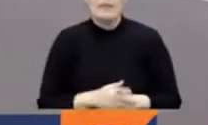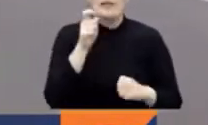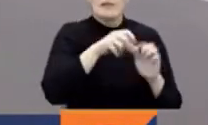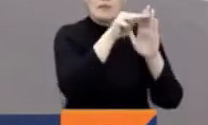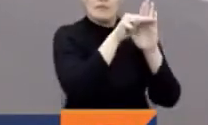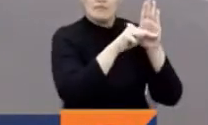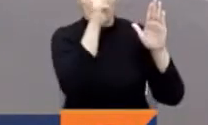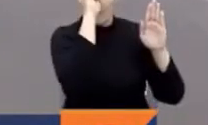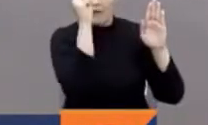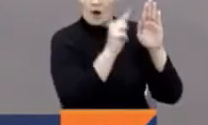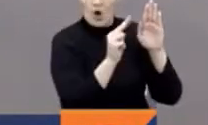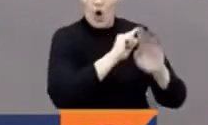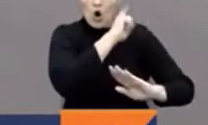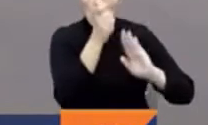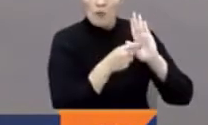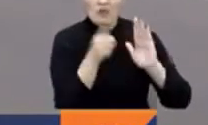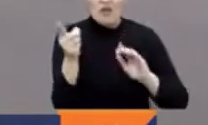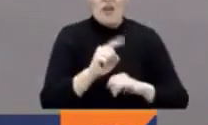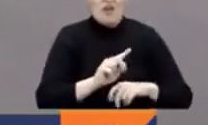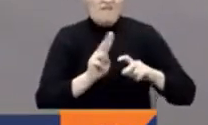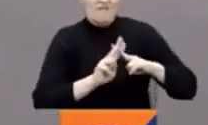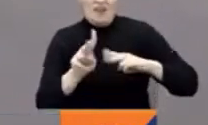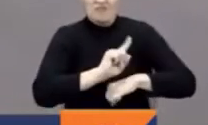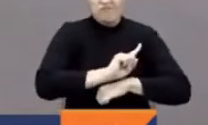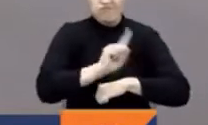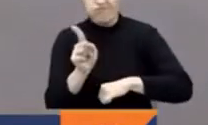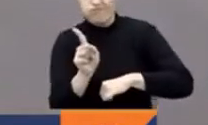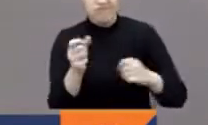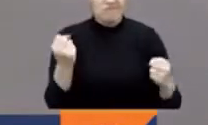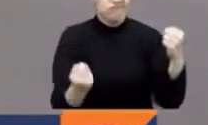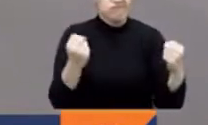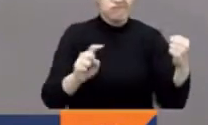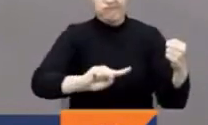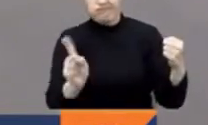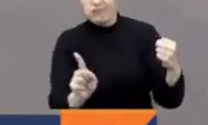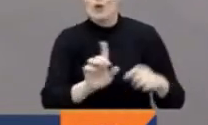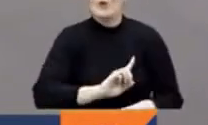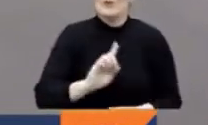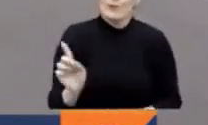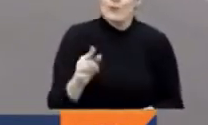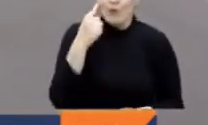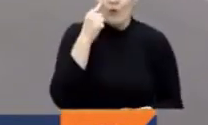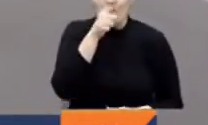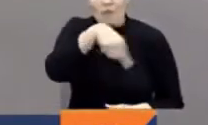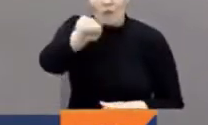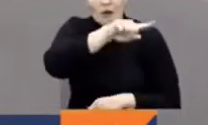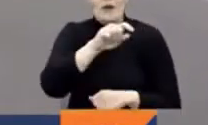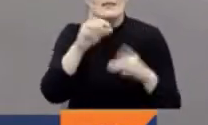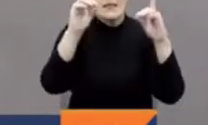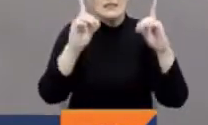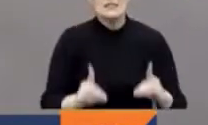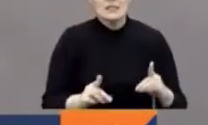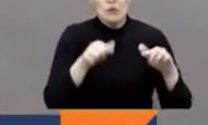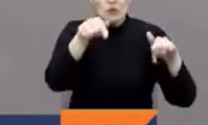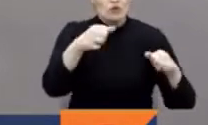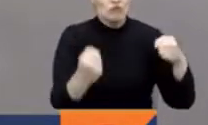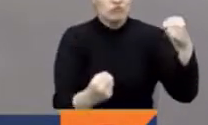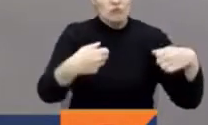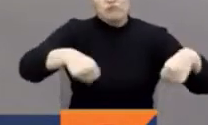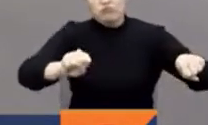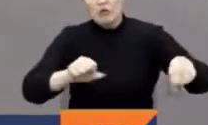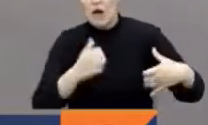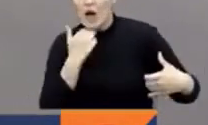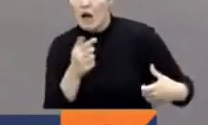de tránsito, que no excedan los límites de velocidad, que si toman la decisión de conducir un vehículo automotor, no consuman